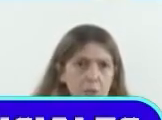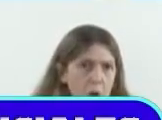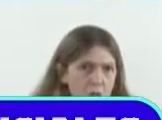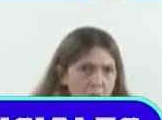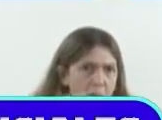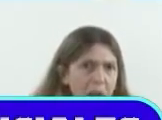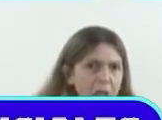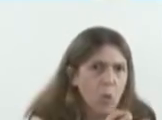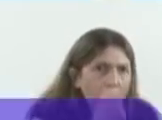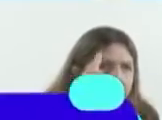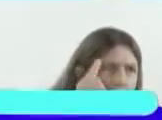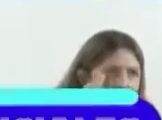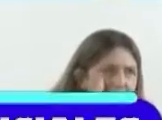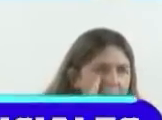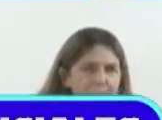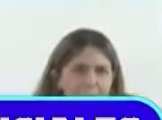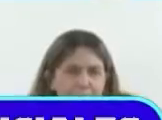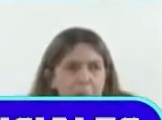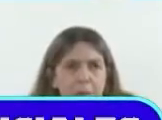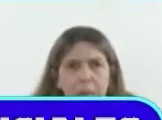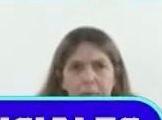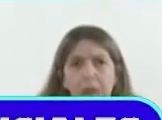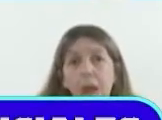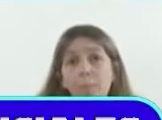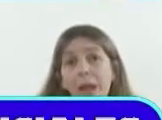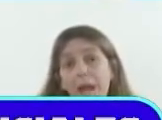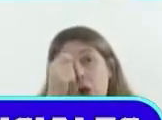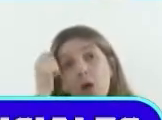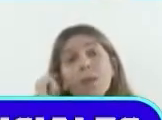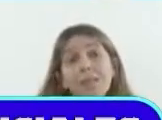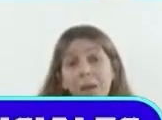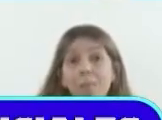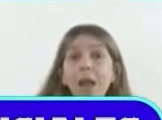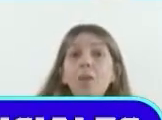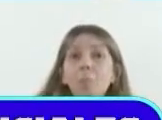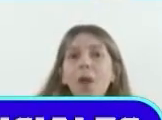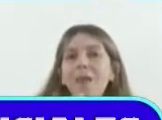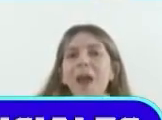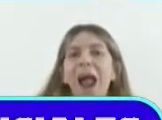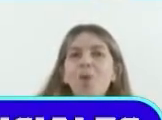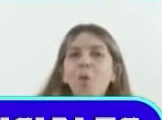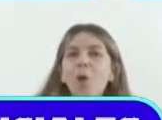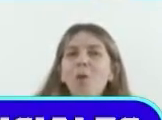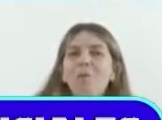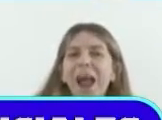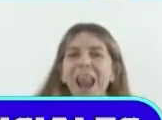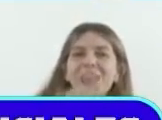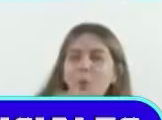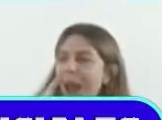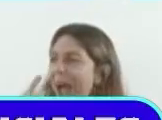necesario. Y que eso permita también que sociabilicen con sus compañeros.